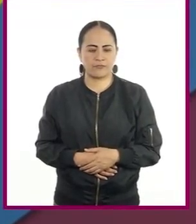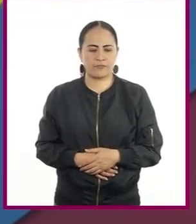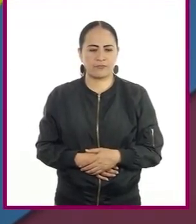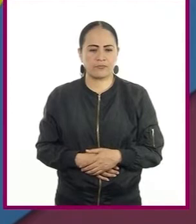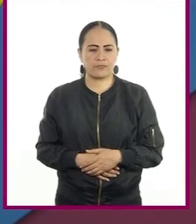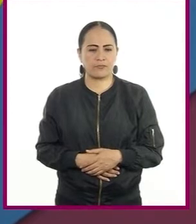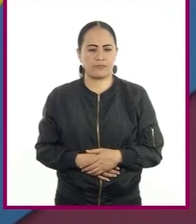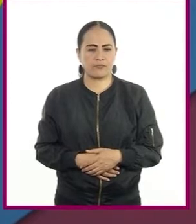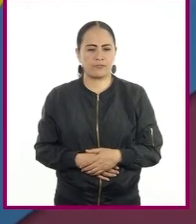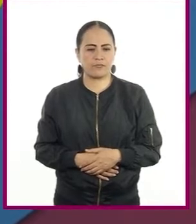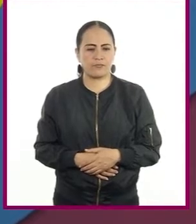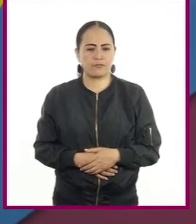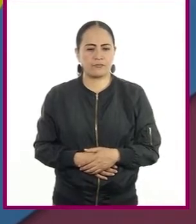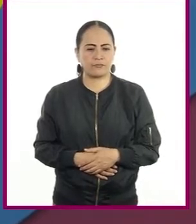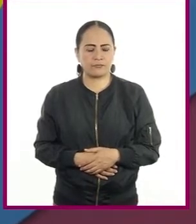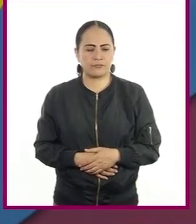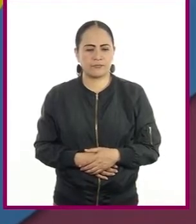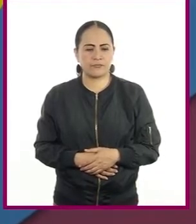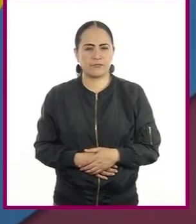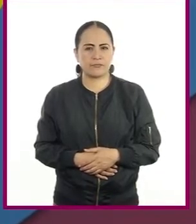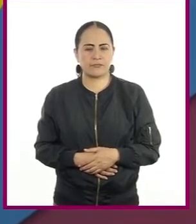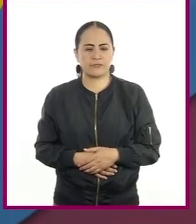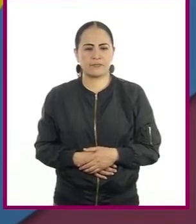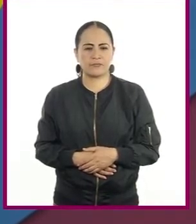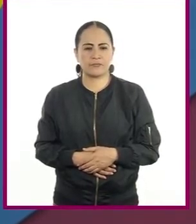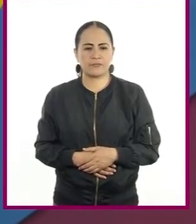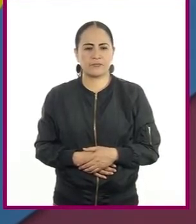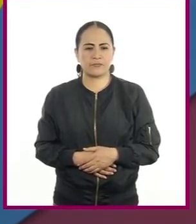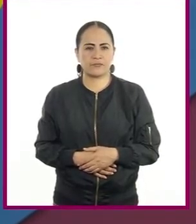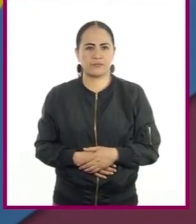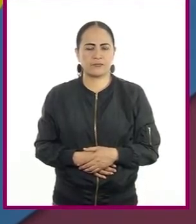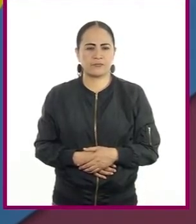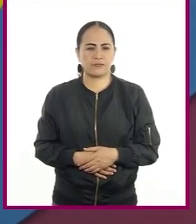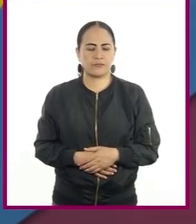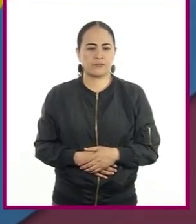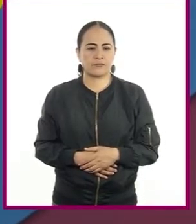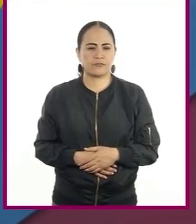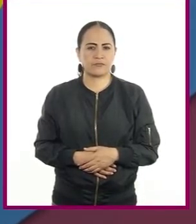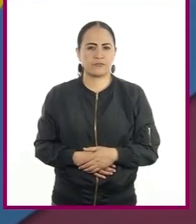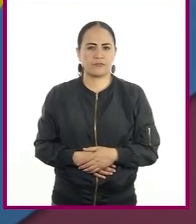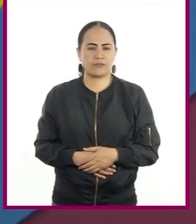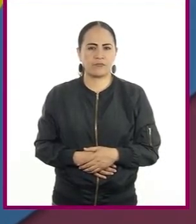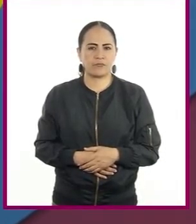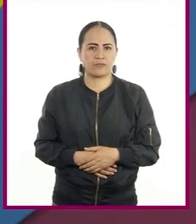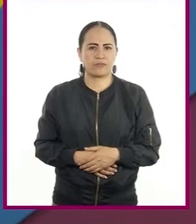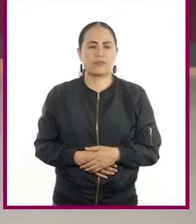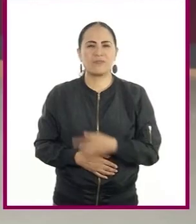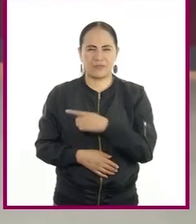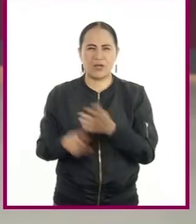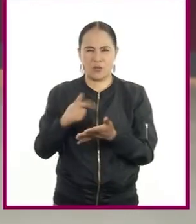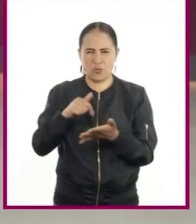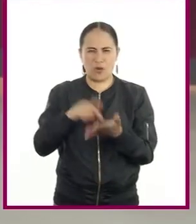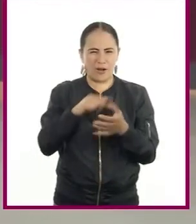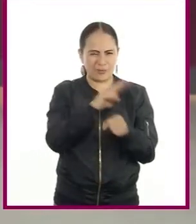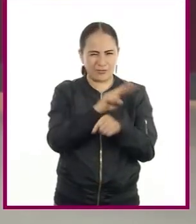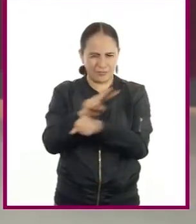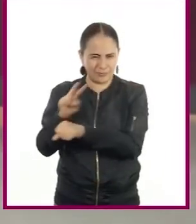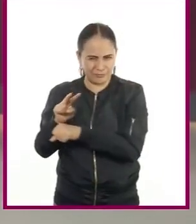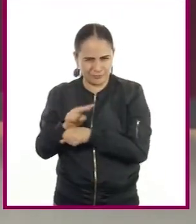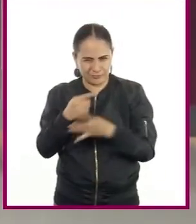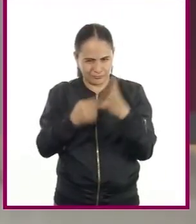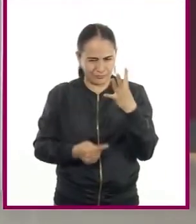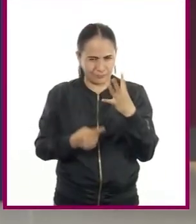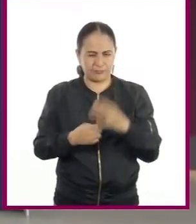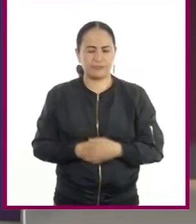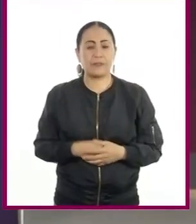del Pacto de Derechos Civiles y Políticos, así como la Corte Penal Internacional. En